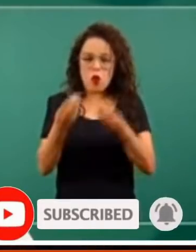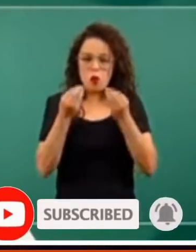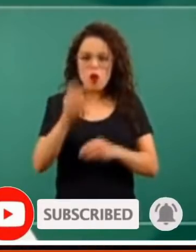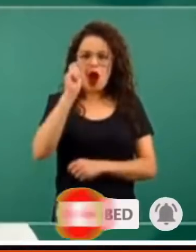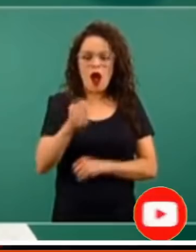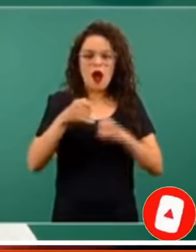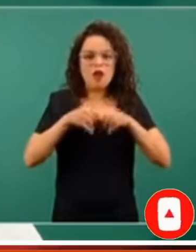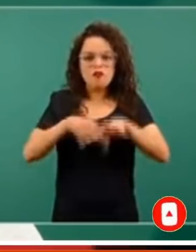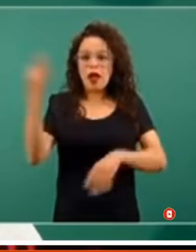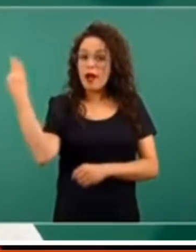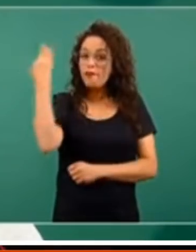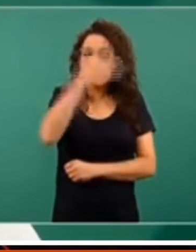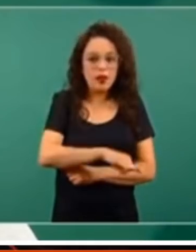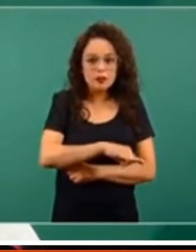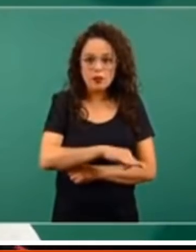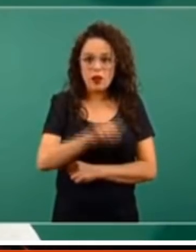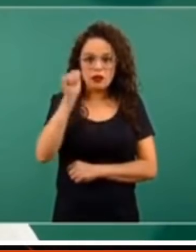el amarillismo,